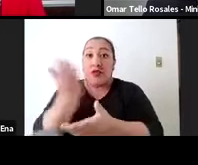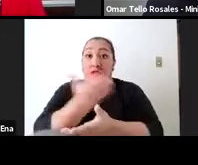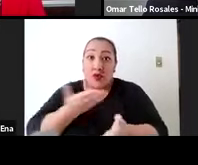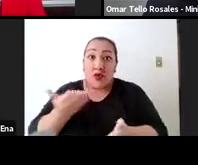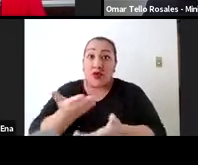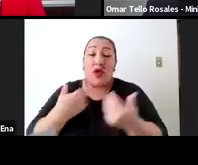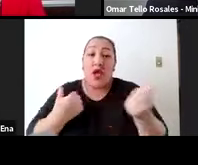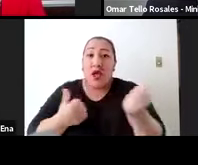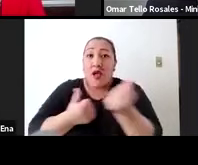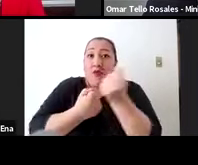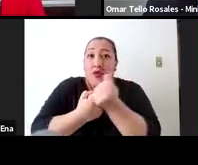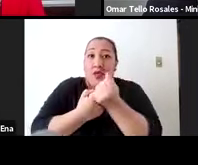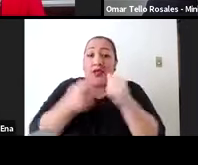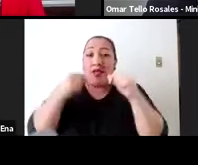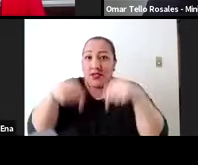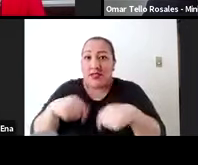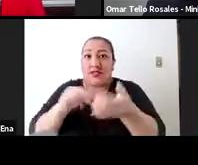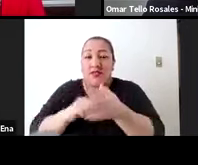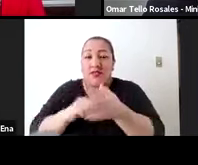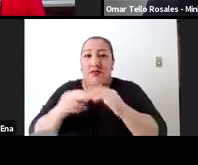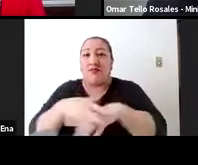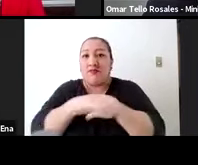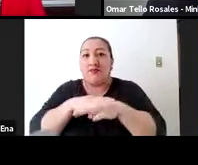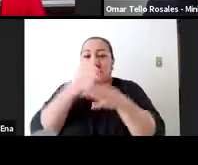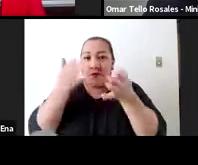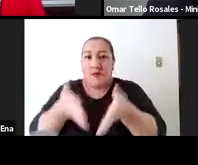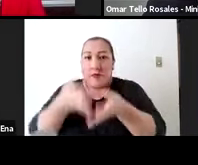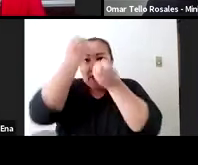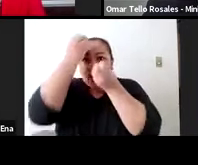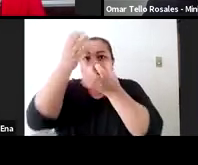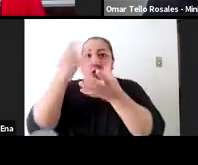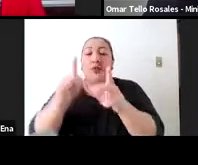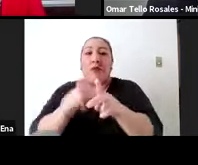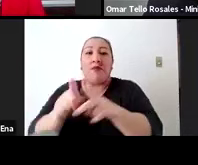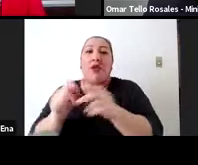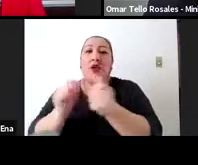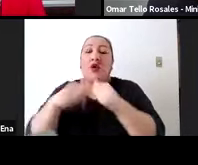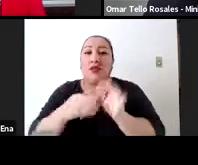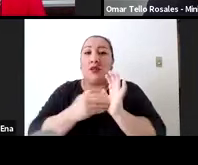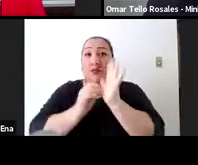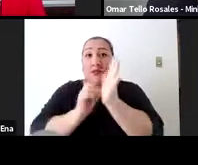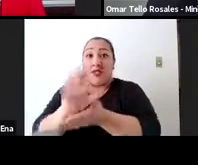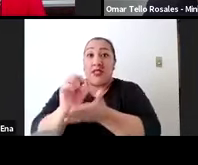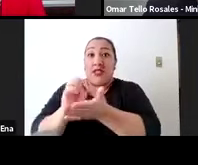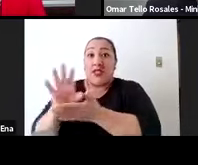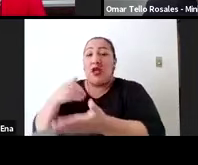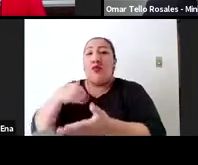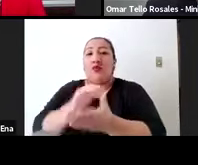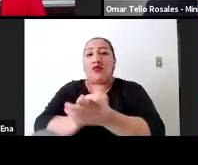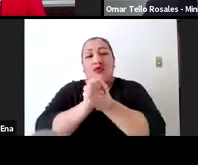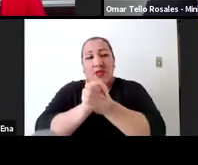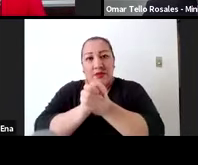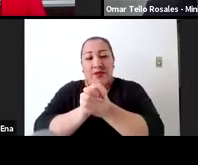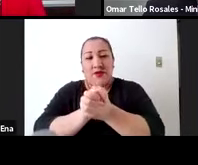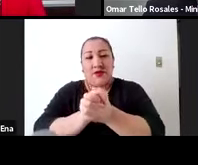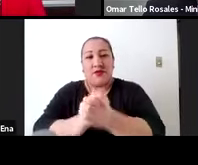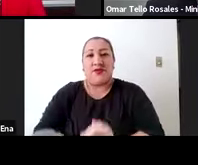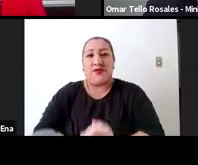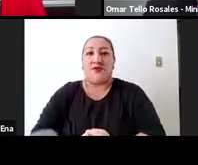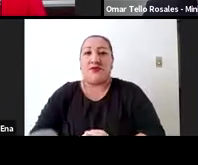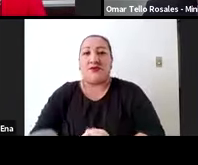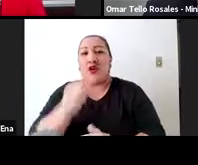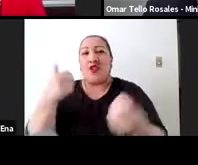haber colaborado con la elaboración del informe y también con esta presentación, y a nuestros amigos de otras